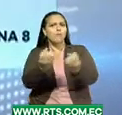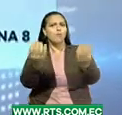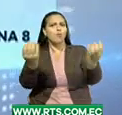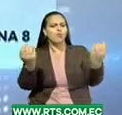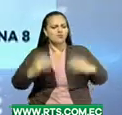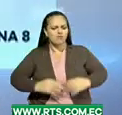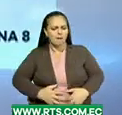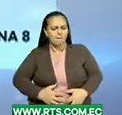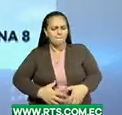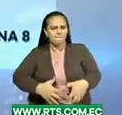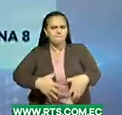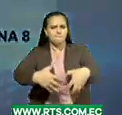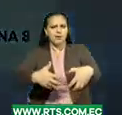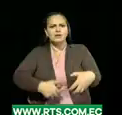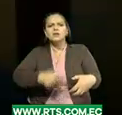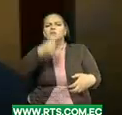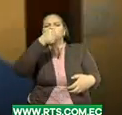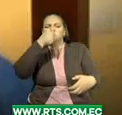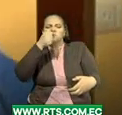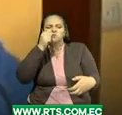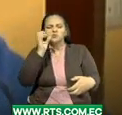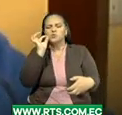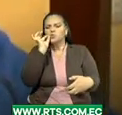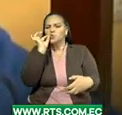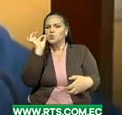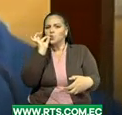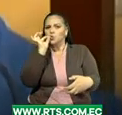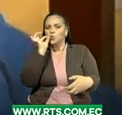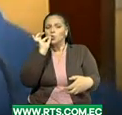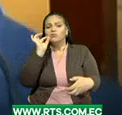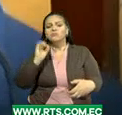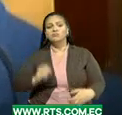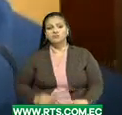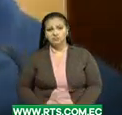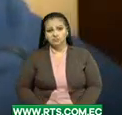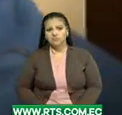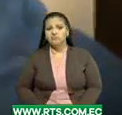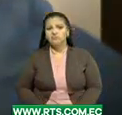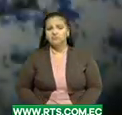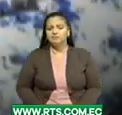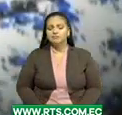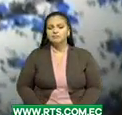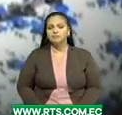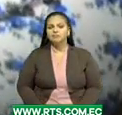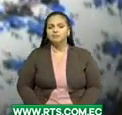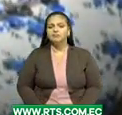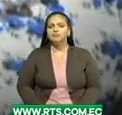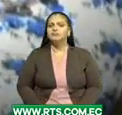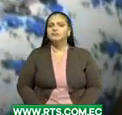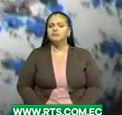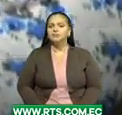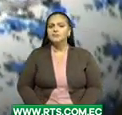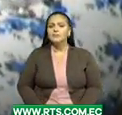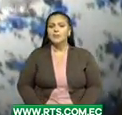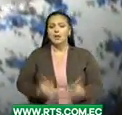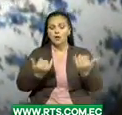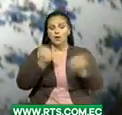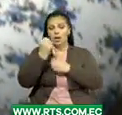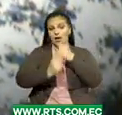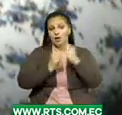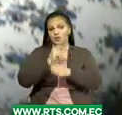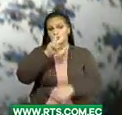año registran 49. Si bien es cierto, nuestra preocupación actual son